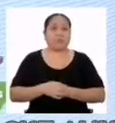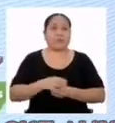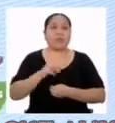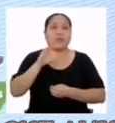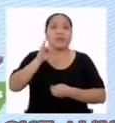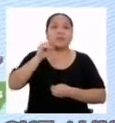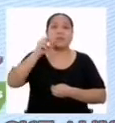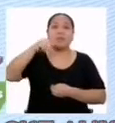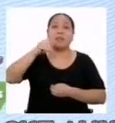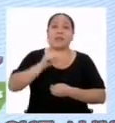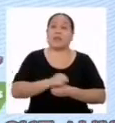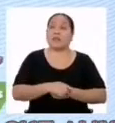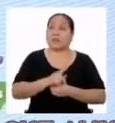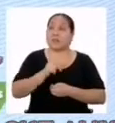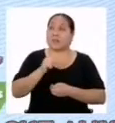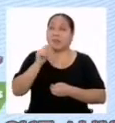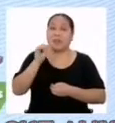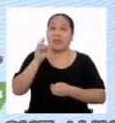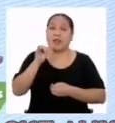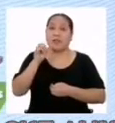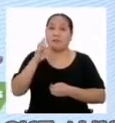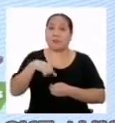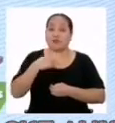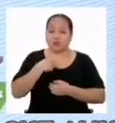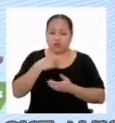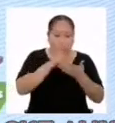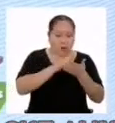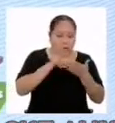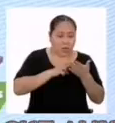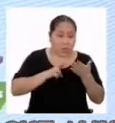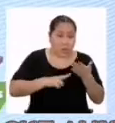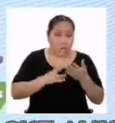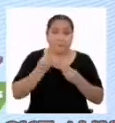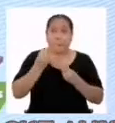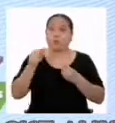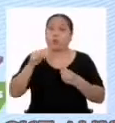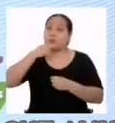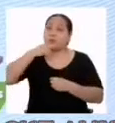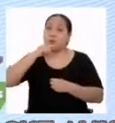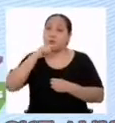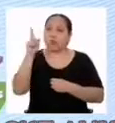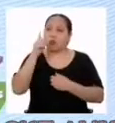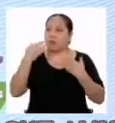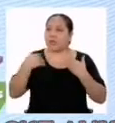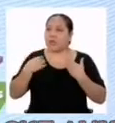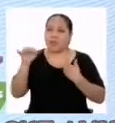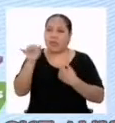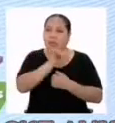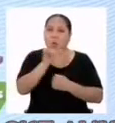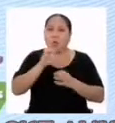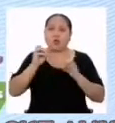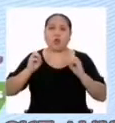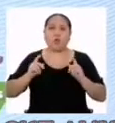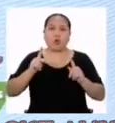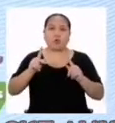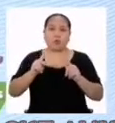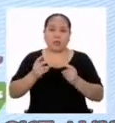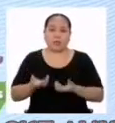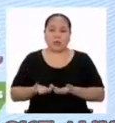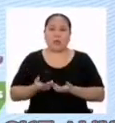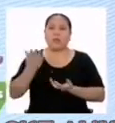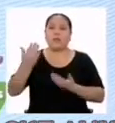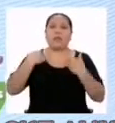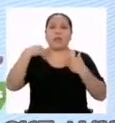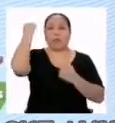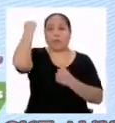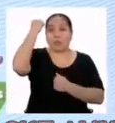dice: según lo que leí, muchas mujeres no tienen las mismas oportunidades de ejercer sus derechos en